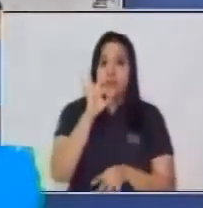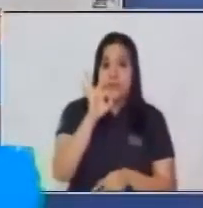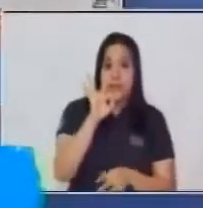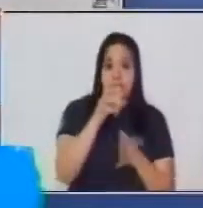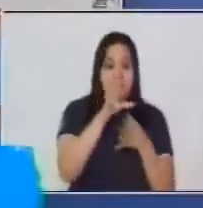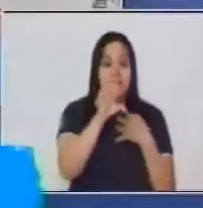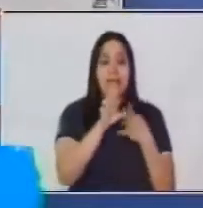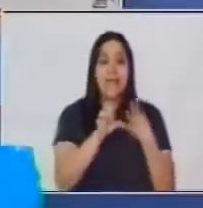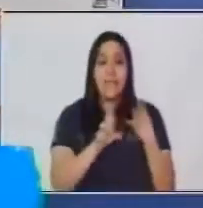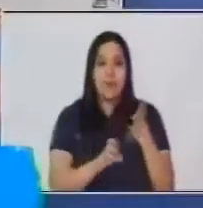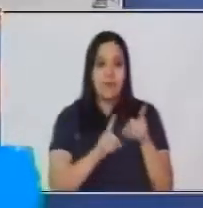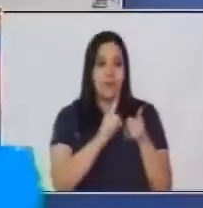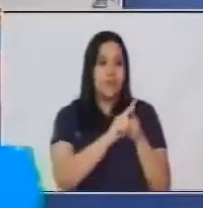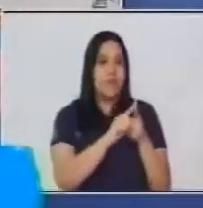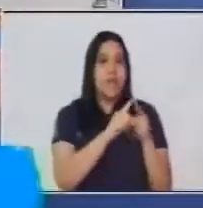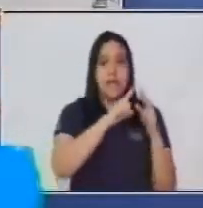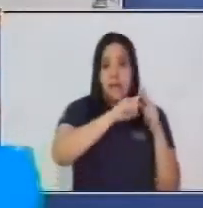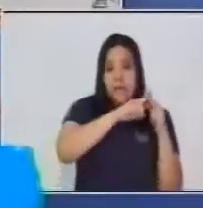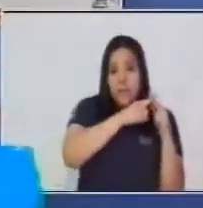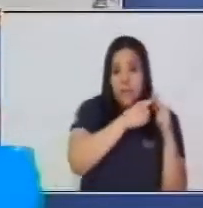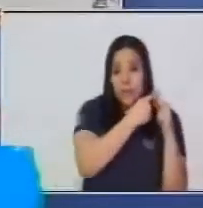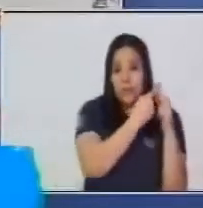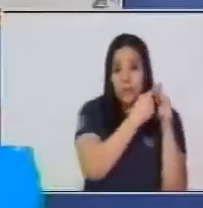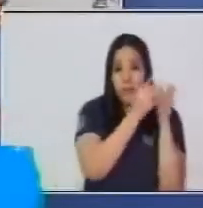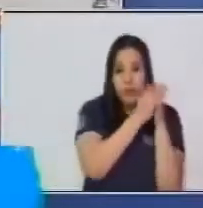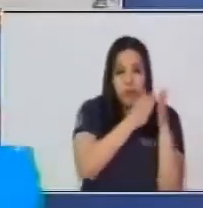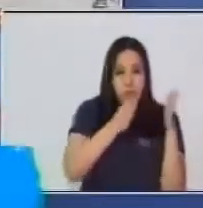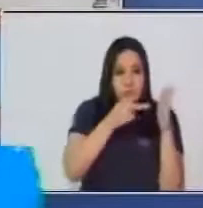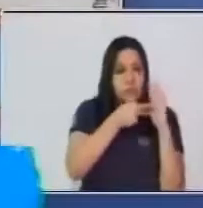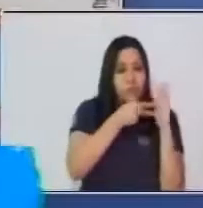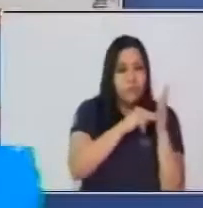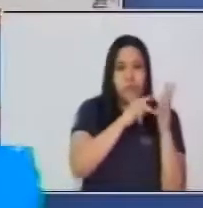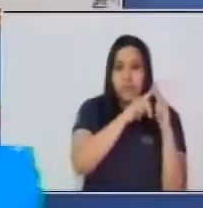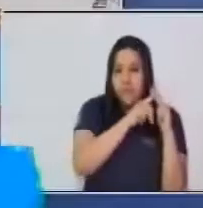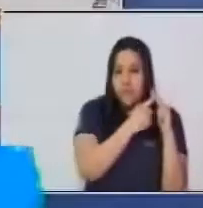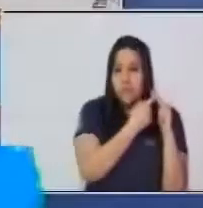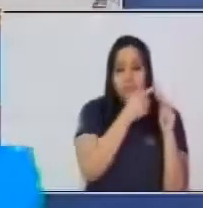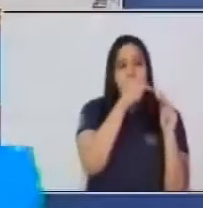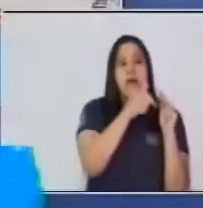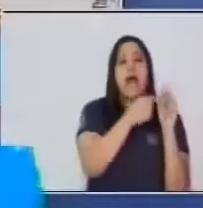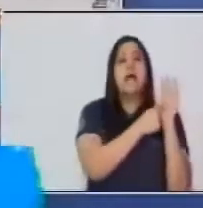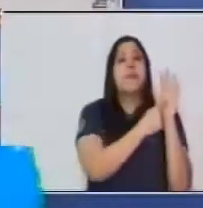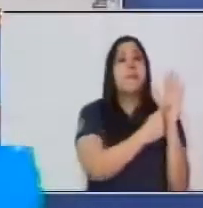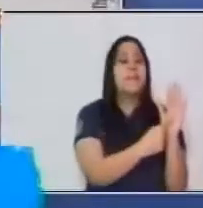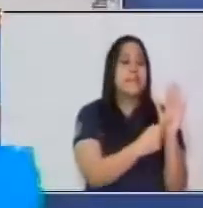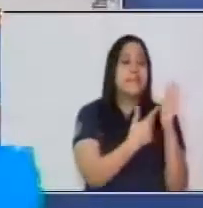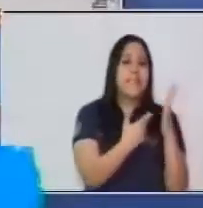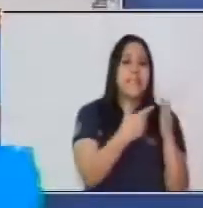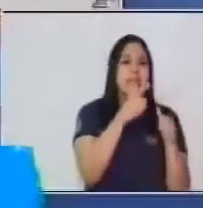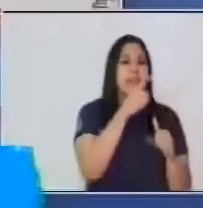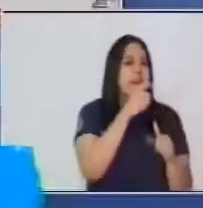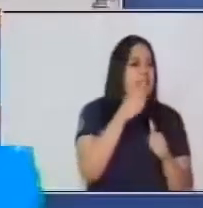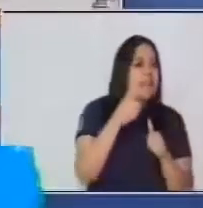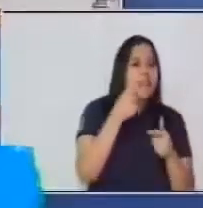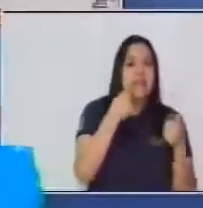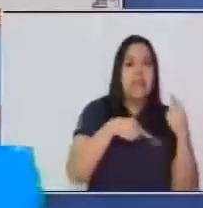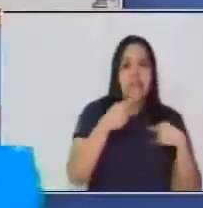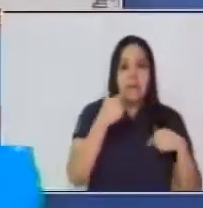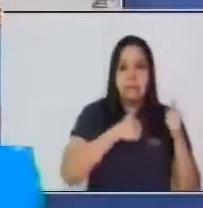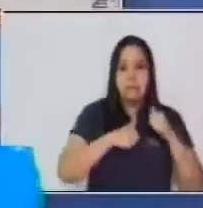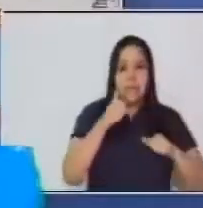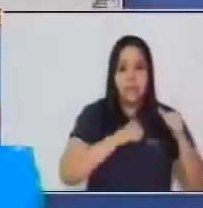lo forman. La introducción, que nos introduce o nos presenta a los personajes, el lugar, el tiempo. El